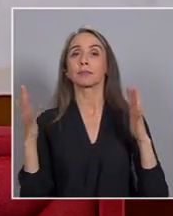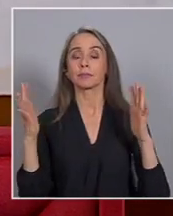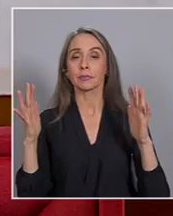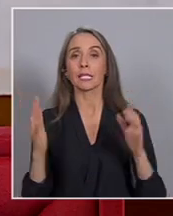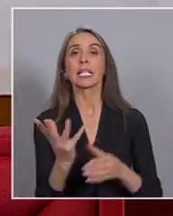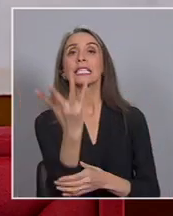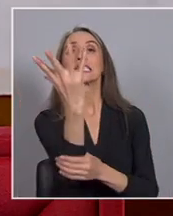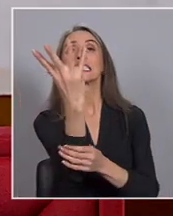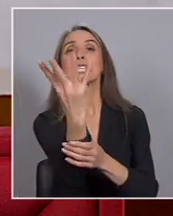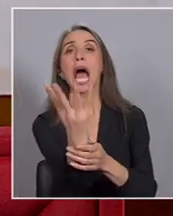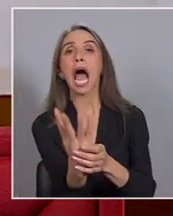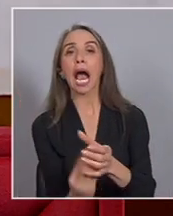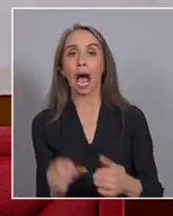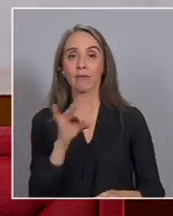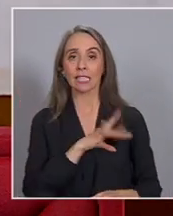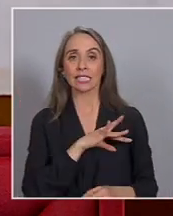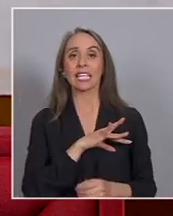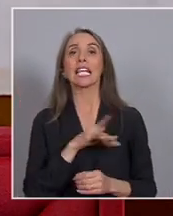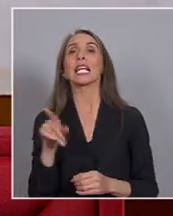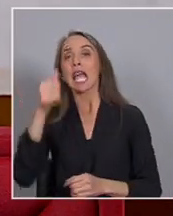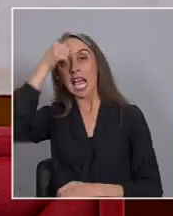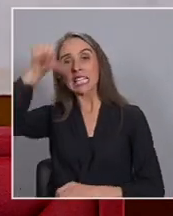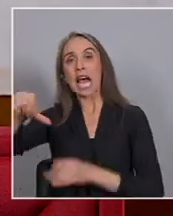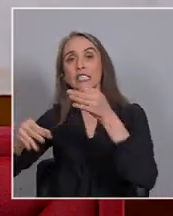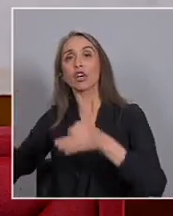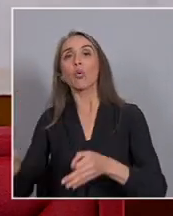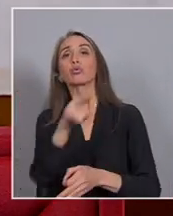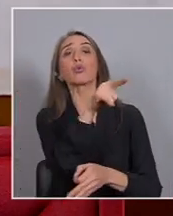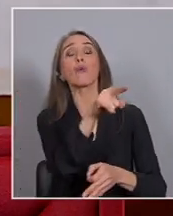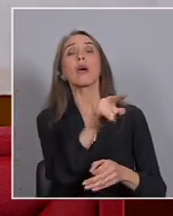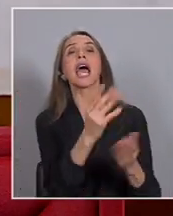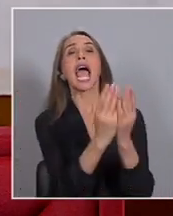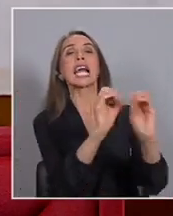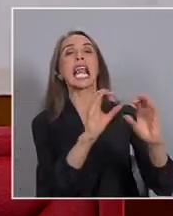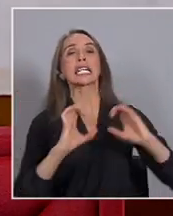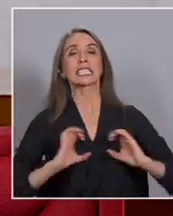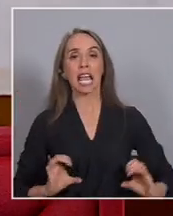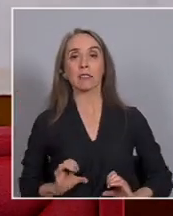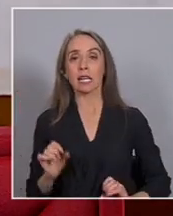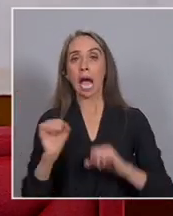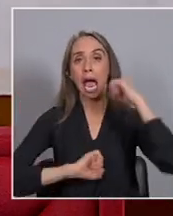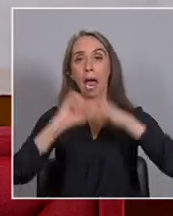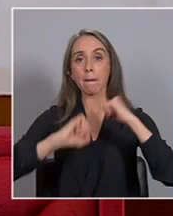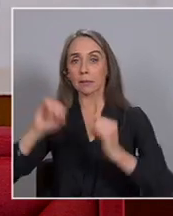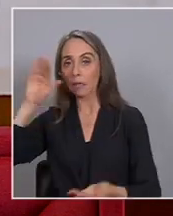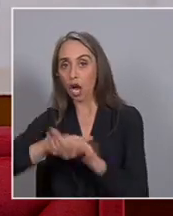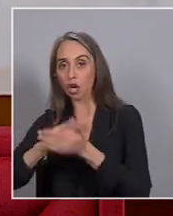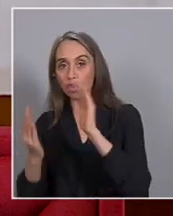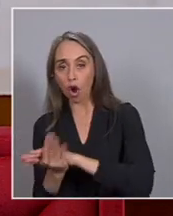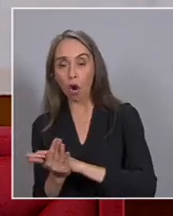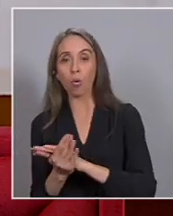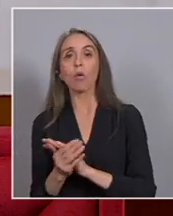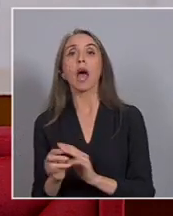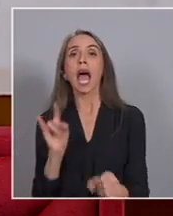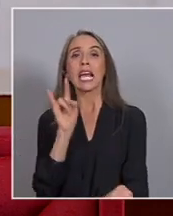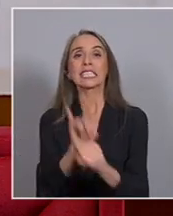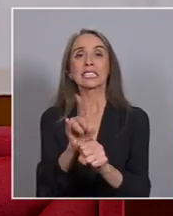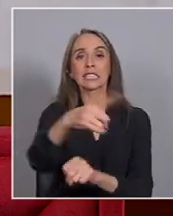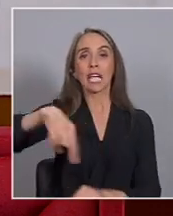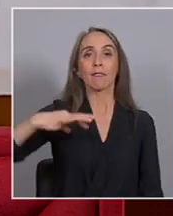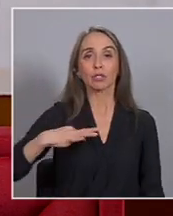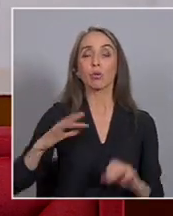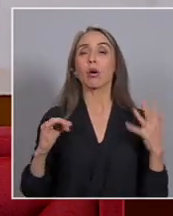Se acaban en Chile las clases de ética a quienes se coludan, a quienes estafen al